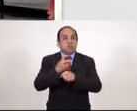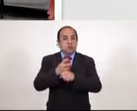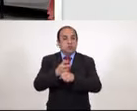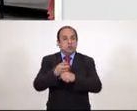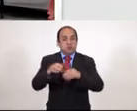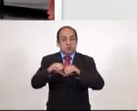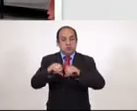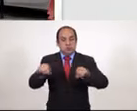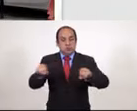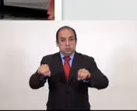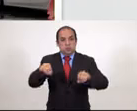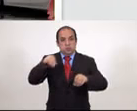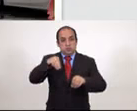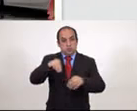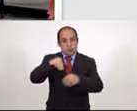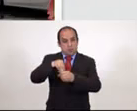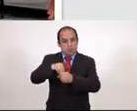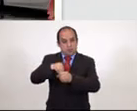describiremos más adelante.